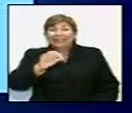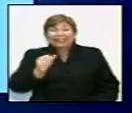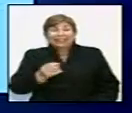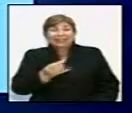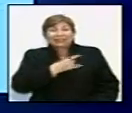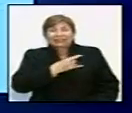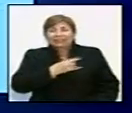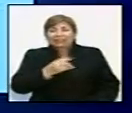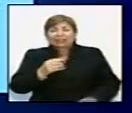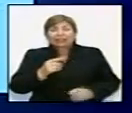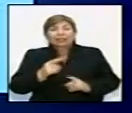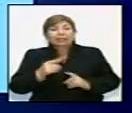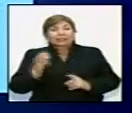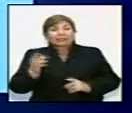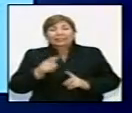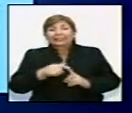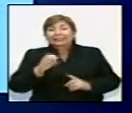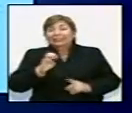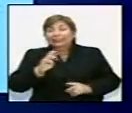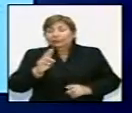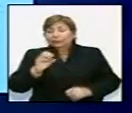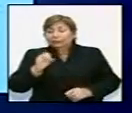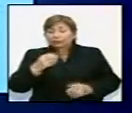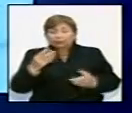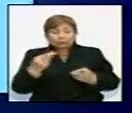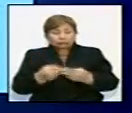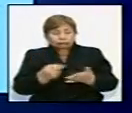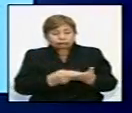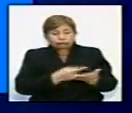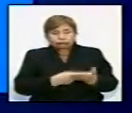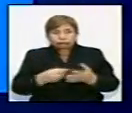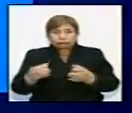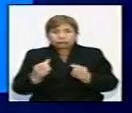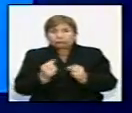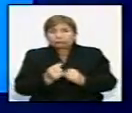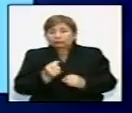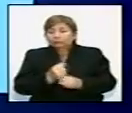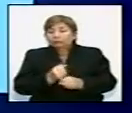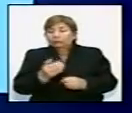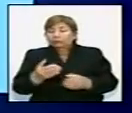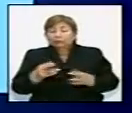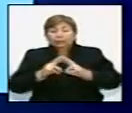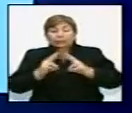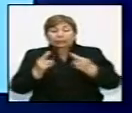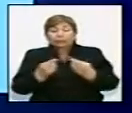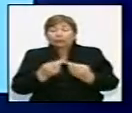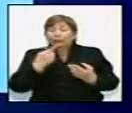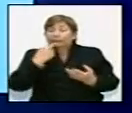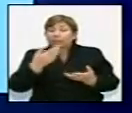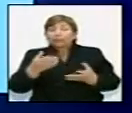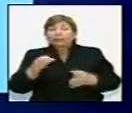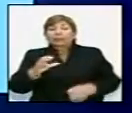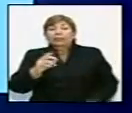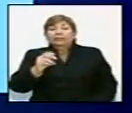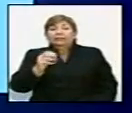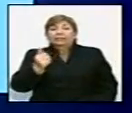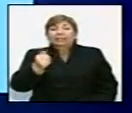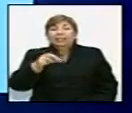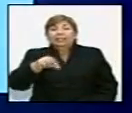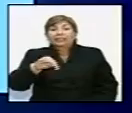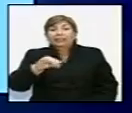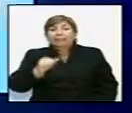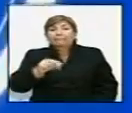para víctimas de terrorismo, se desarrolló una mesa de trabajo en el Congreso. La reunión estuvo encabezada por la congresista Tania